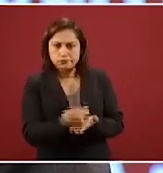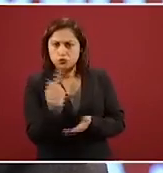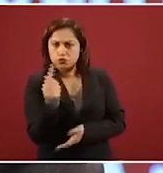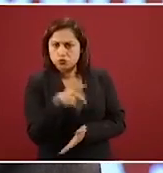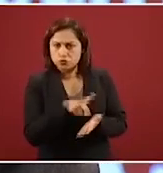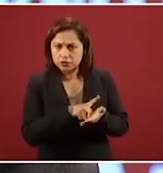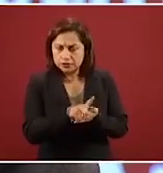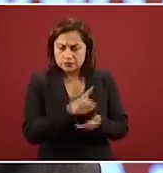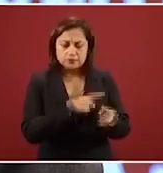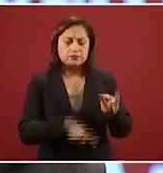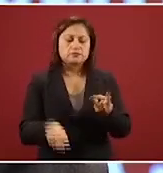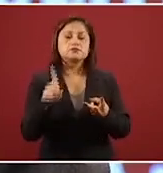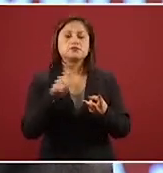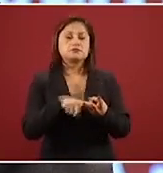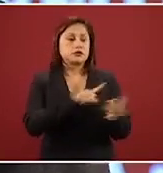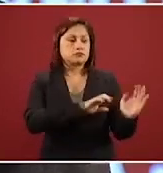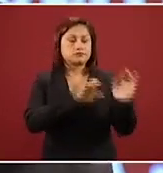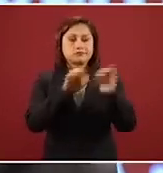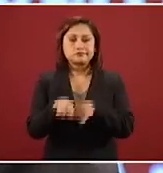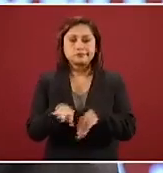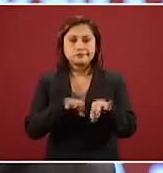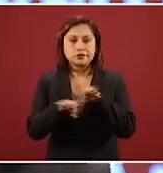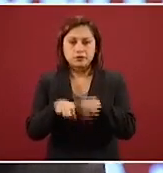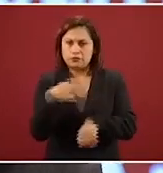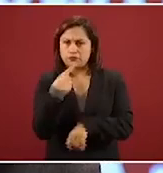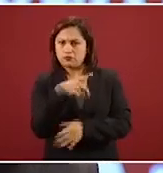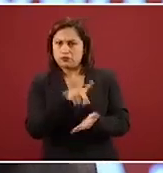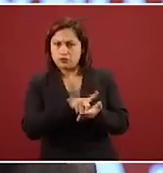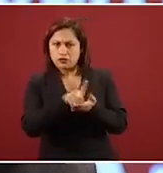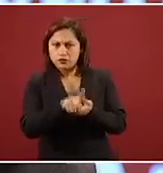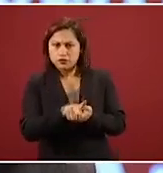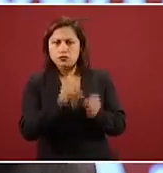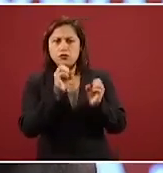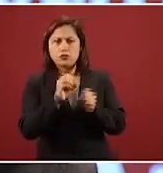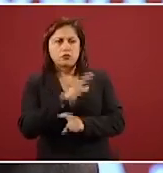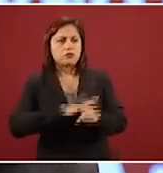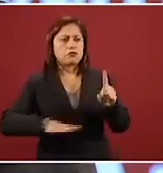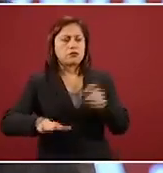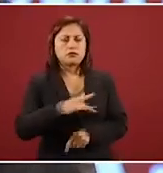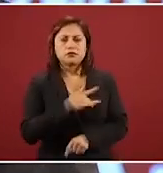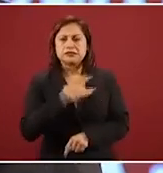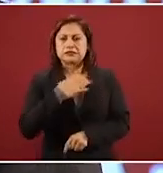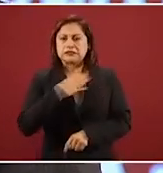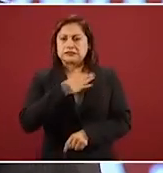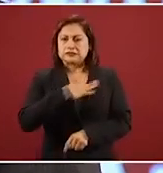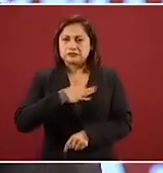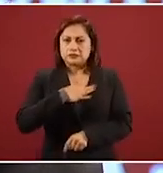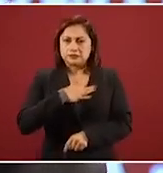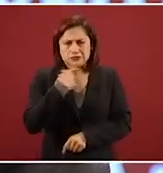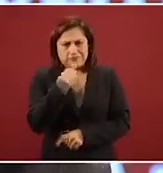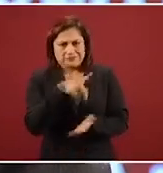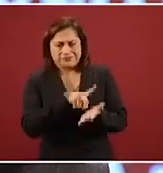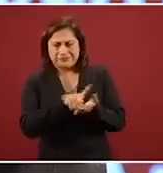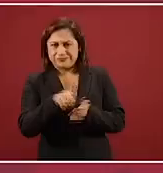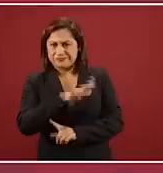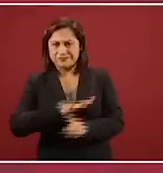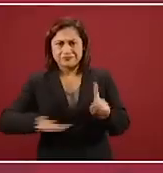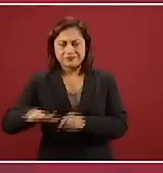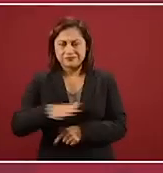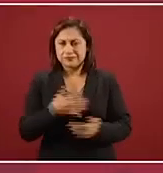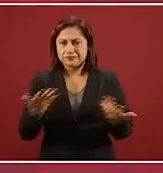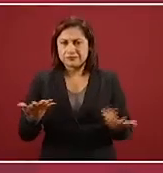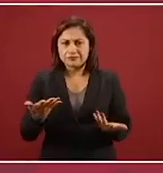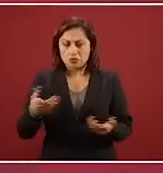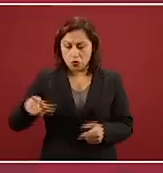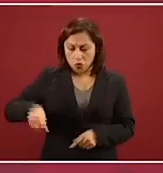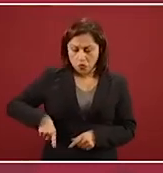trabajo, el derecho a ser felices. Y esa es la función, ese es el objetivo principal